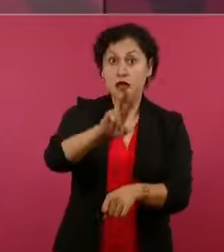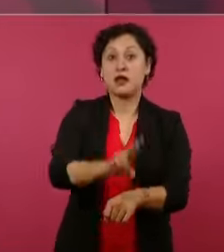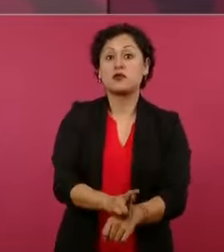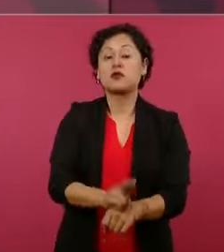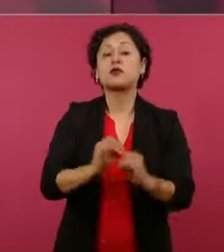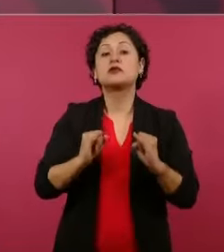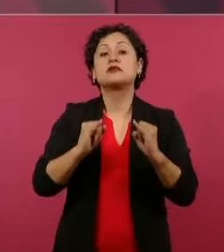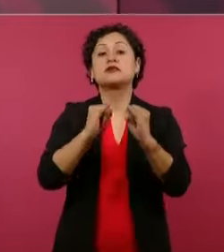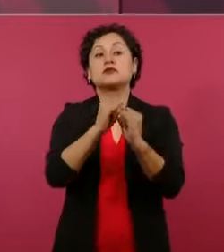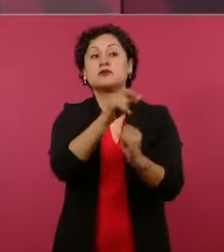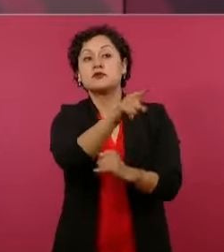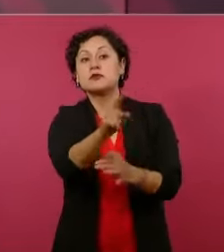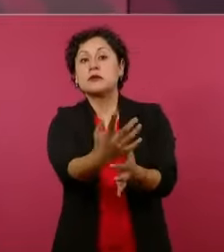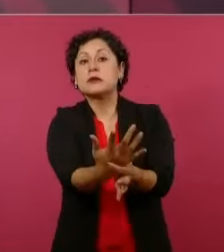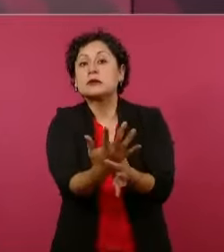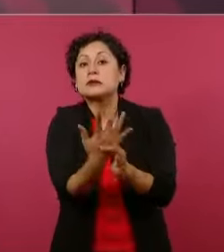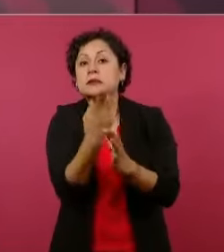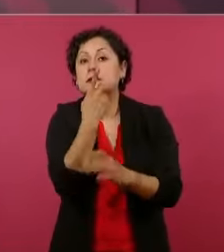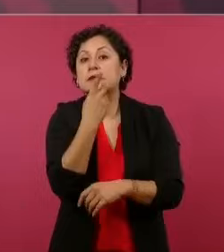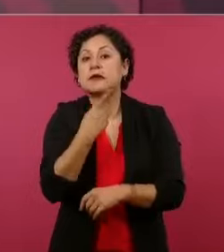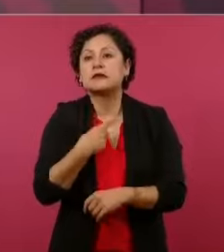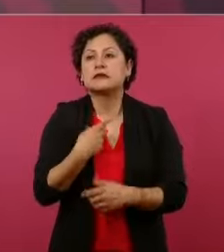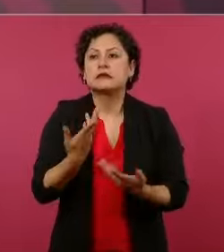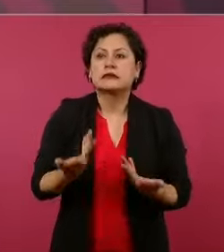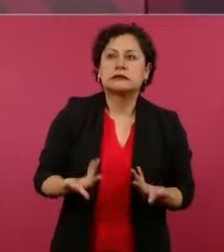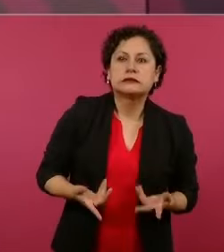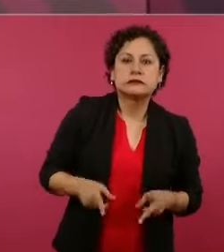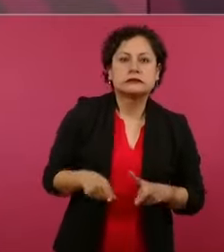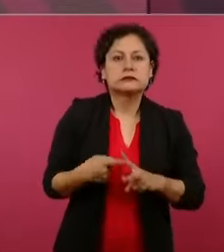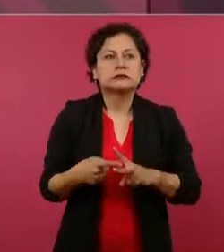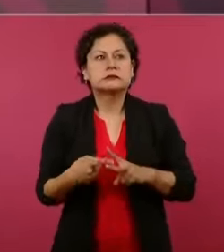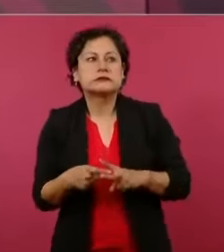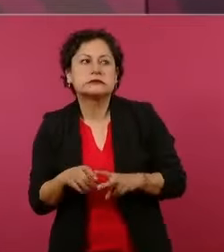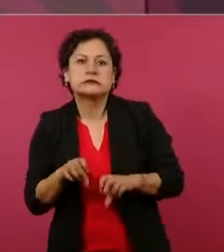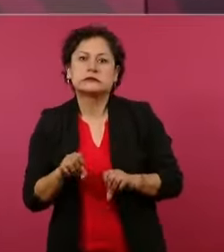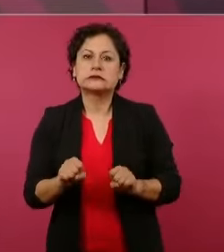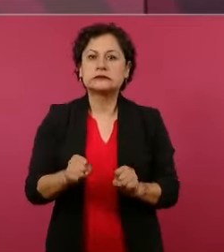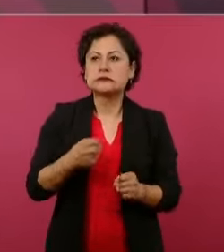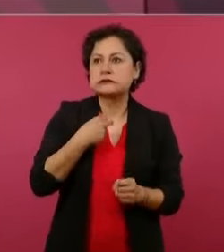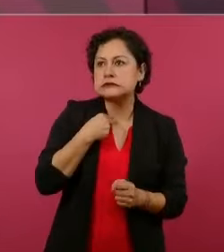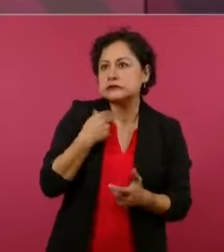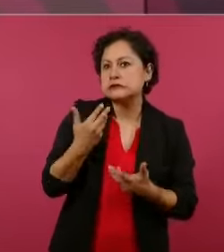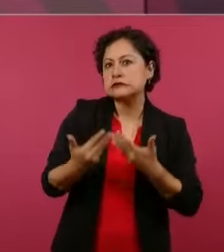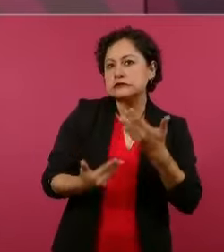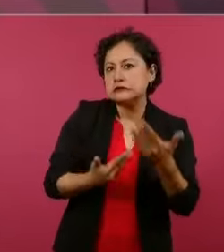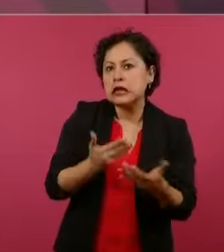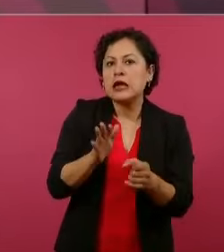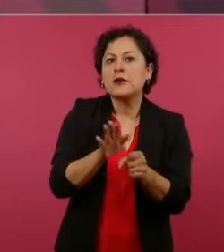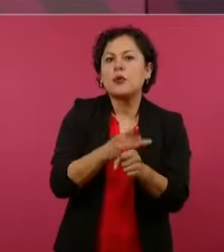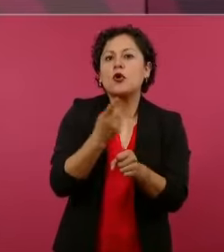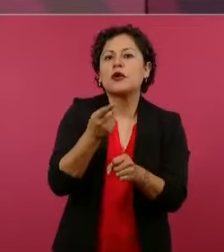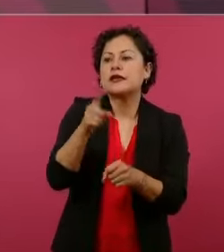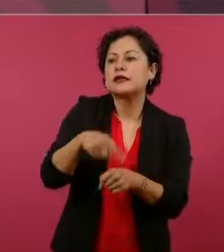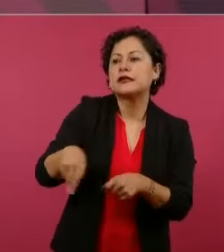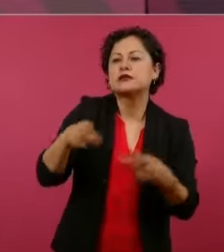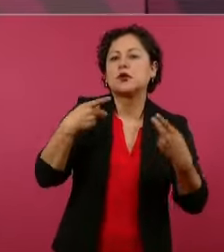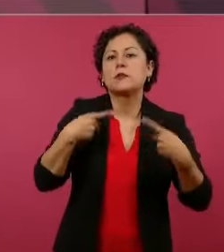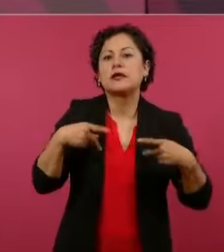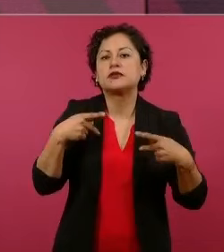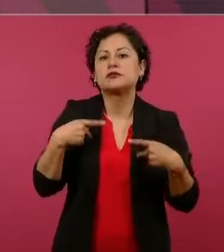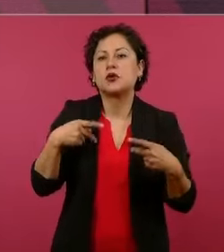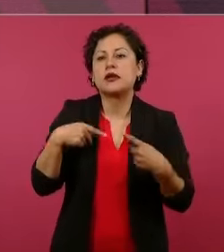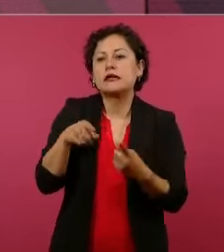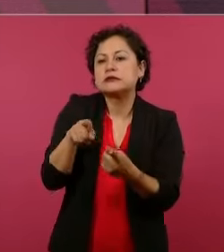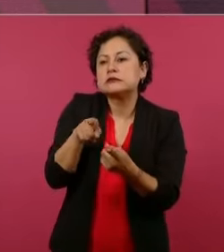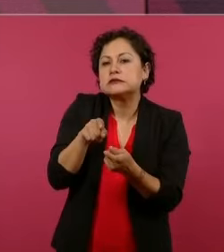que no les alcanza que por eso hay un porcentaje de cuota de recuperación mínimo